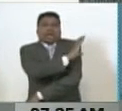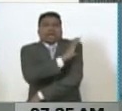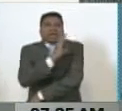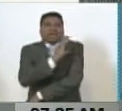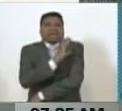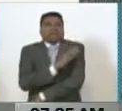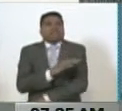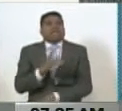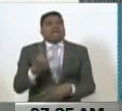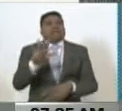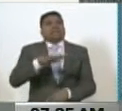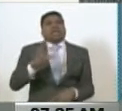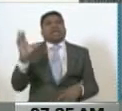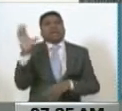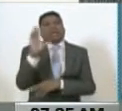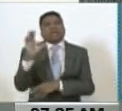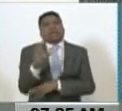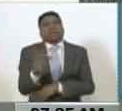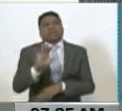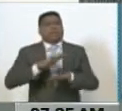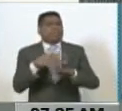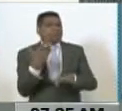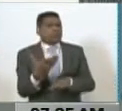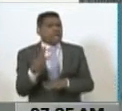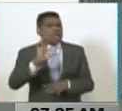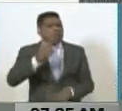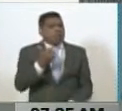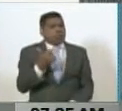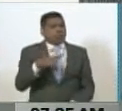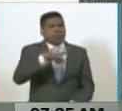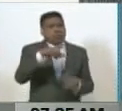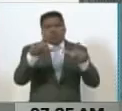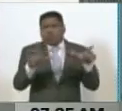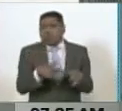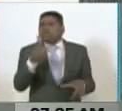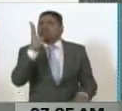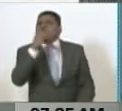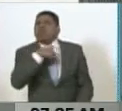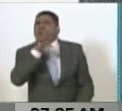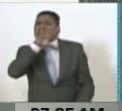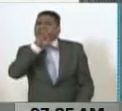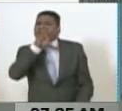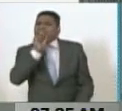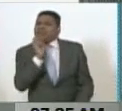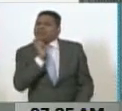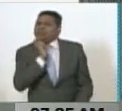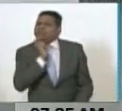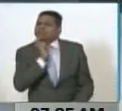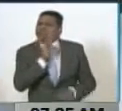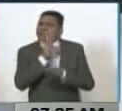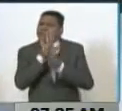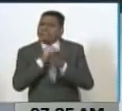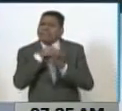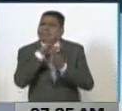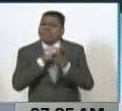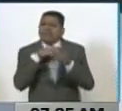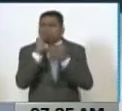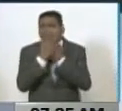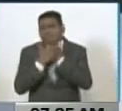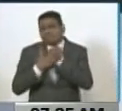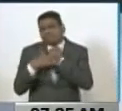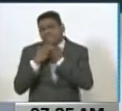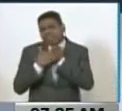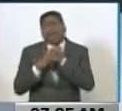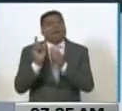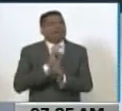está en Caracas. ¿Será que en el interior del país no hay mascotas? Es una inquietud, pues, que podemos responder en cuanto a cómo